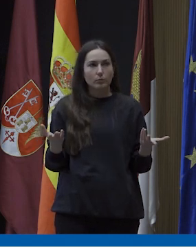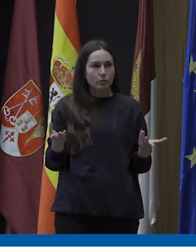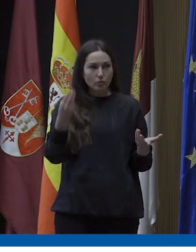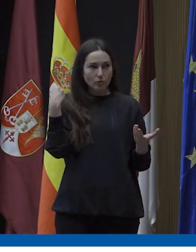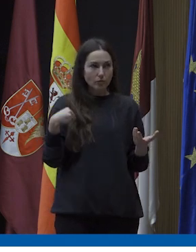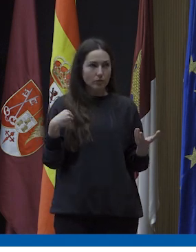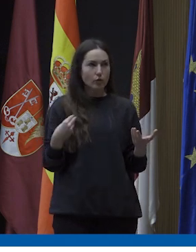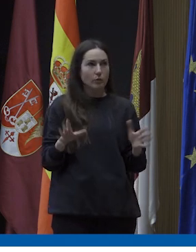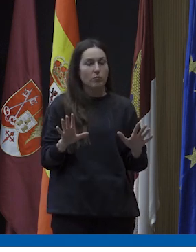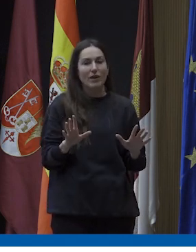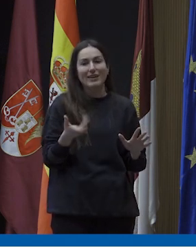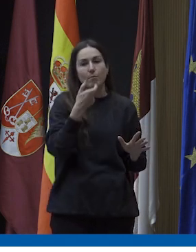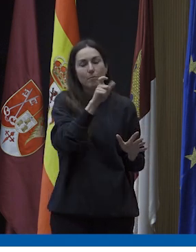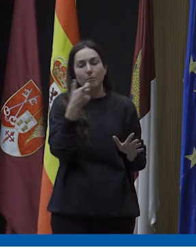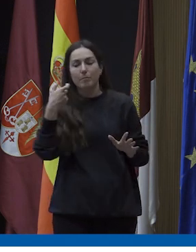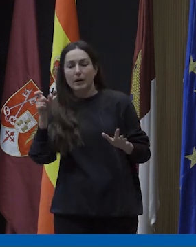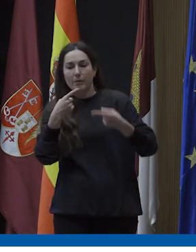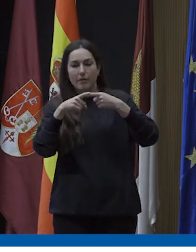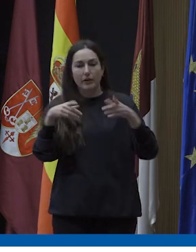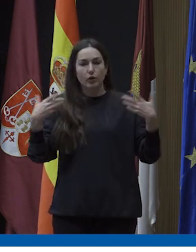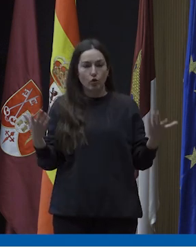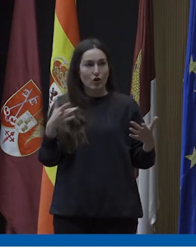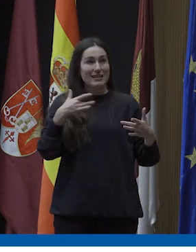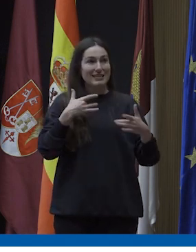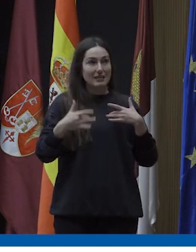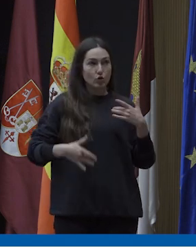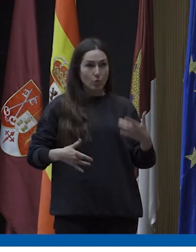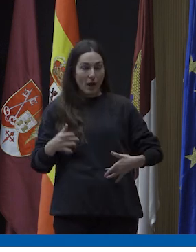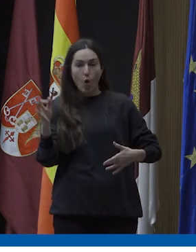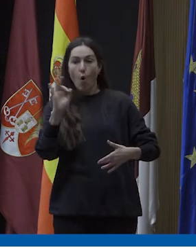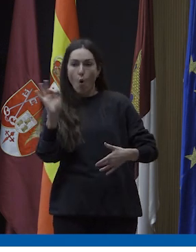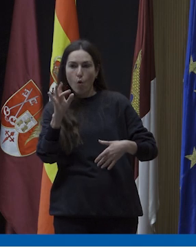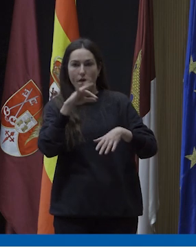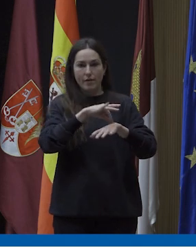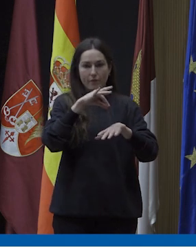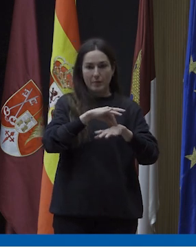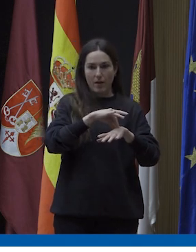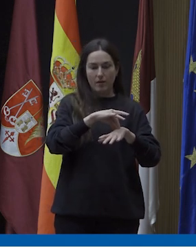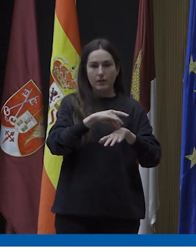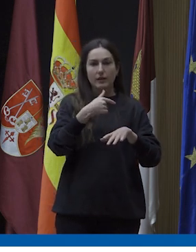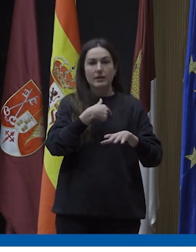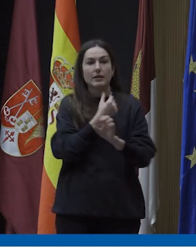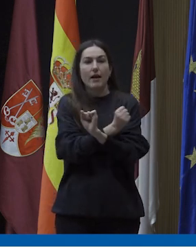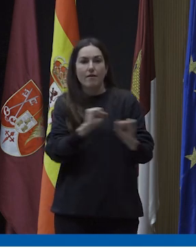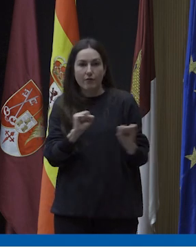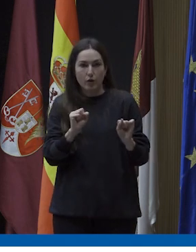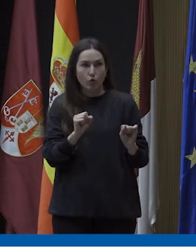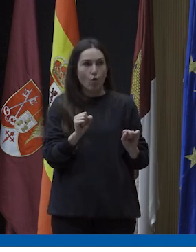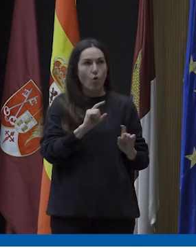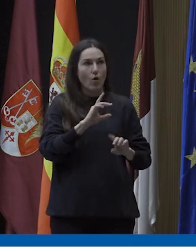pues hablaremos indistintamente de angina de pecho y de enfermedad coronaria, síndromes coronarios agudos, infarto.